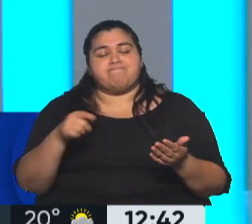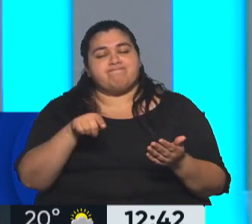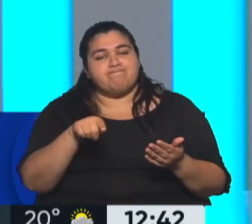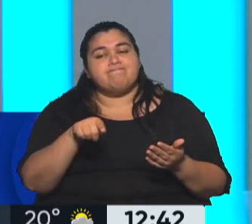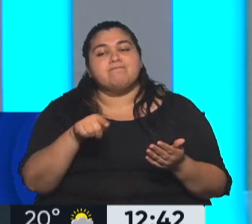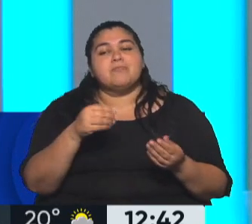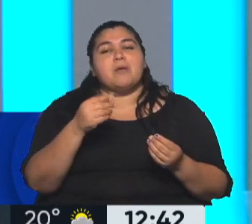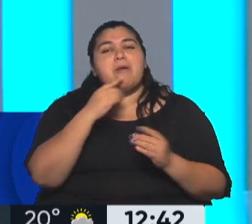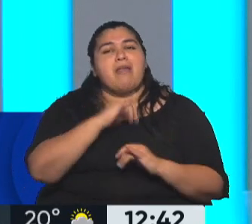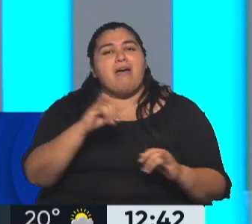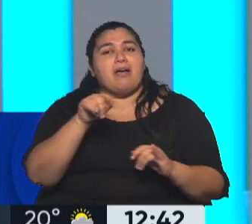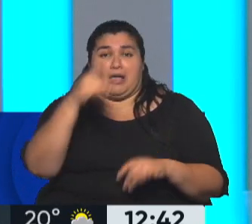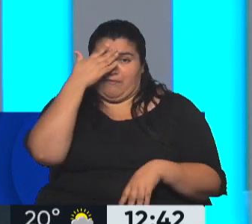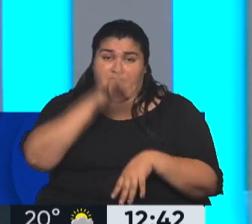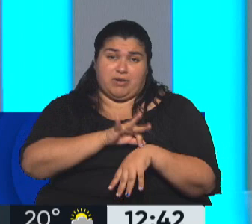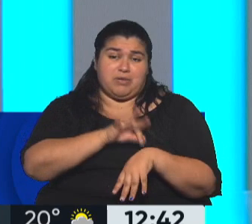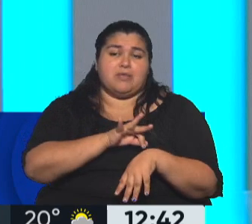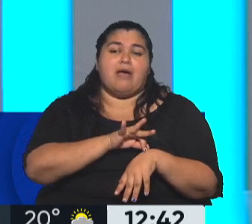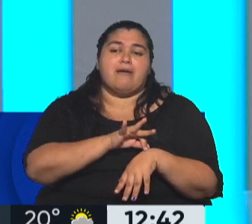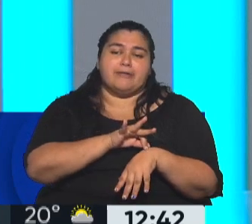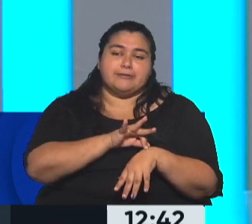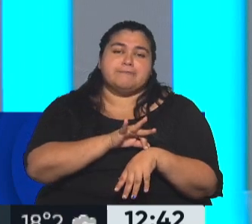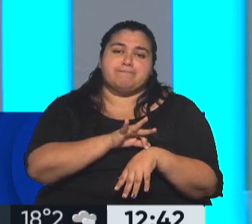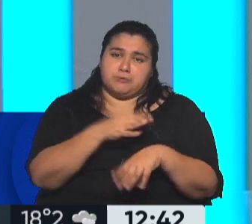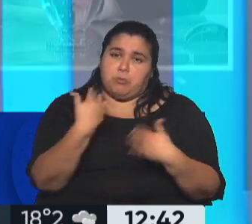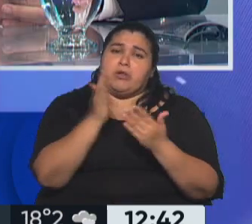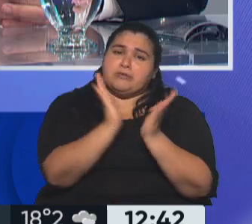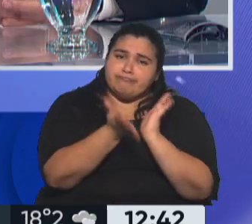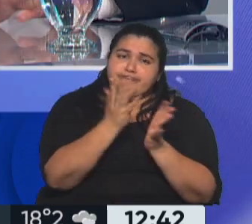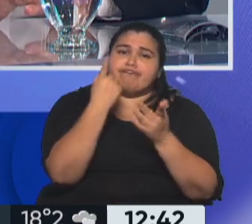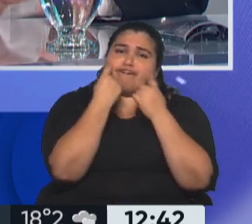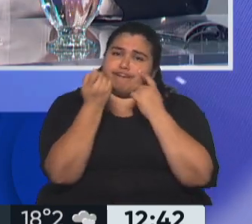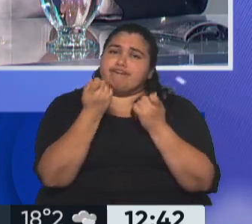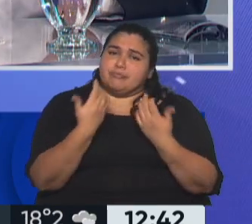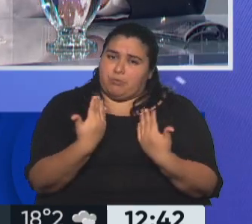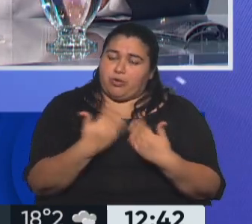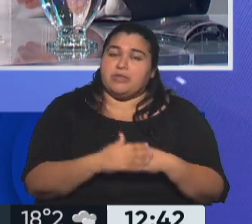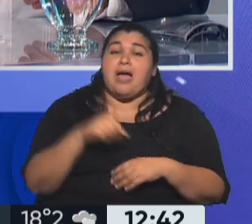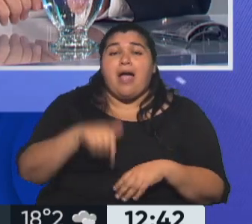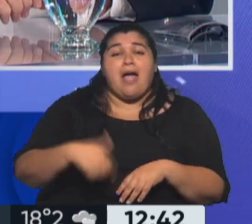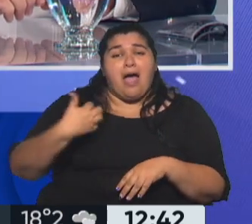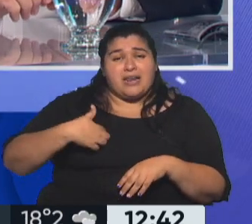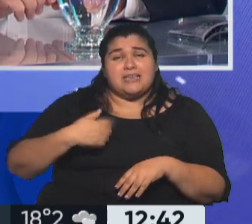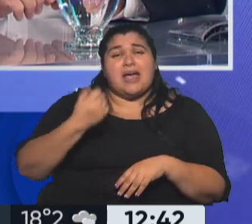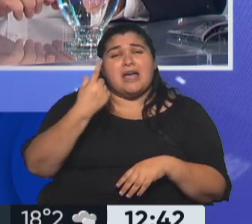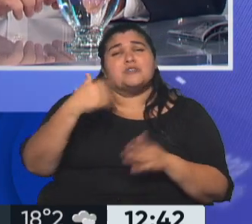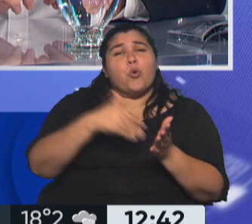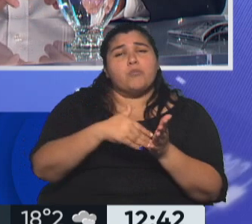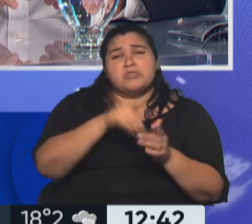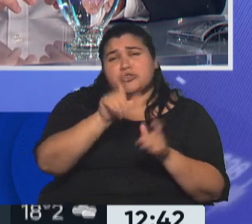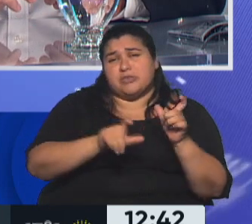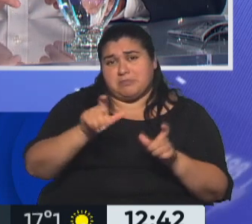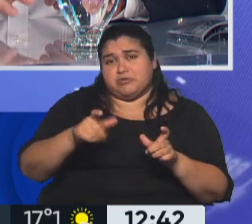para poner en conocimiento que es una enfermedad en principio tratable y controlable. La Argentina tenemos más o menos 1 millón de pacientes